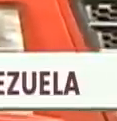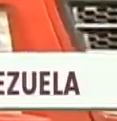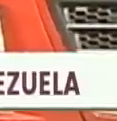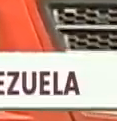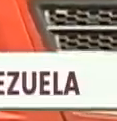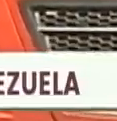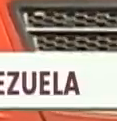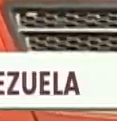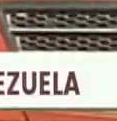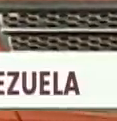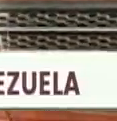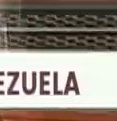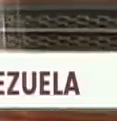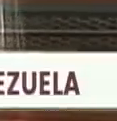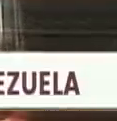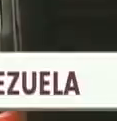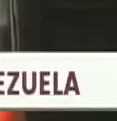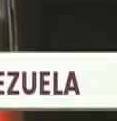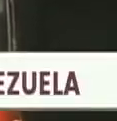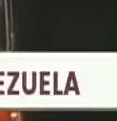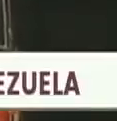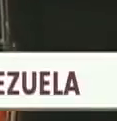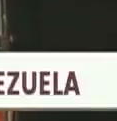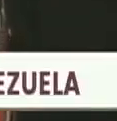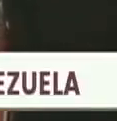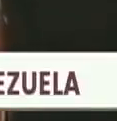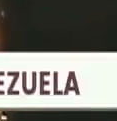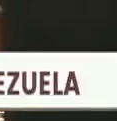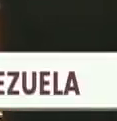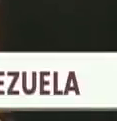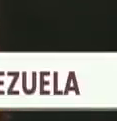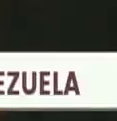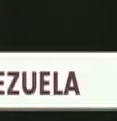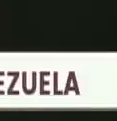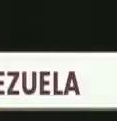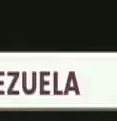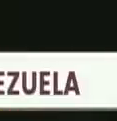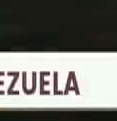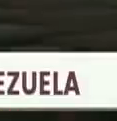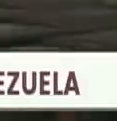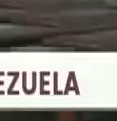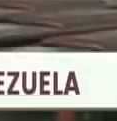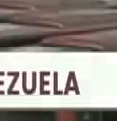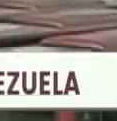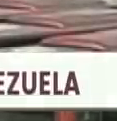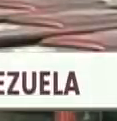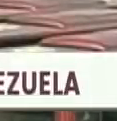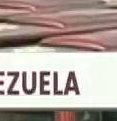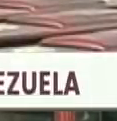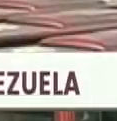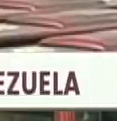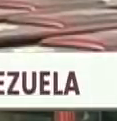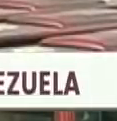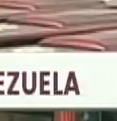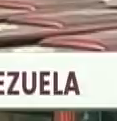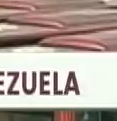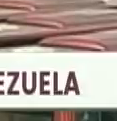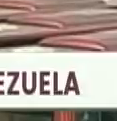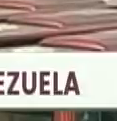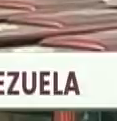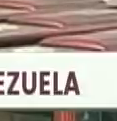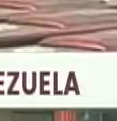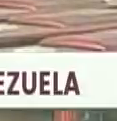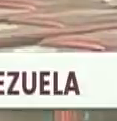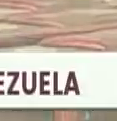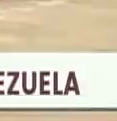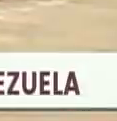recursos en los sectores del transporte terrestre, incluyendo el ferroviario y la maquinaria agrícola, acuática y aérea. Allí